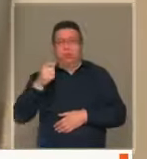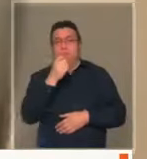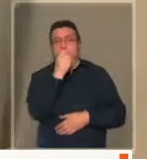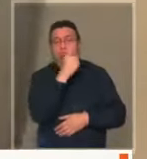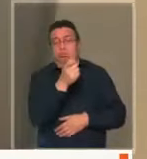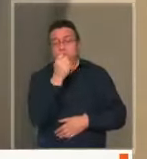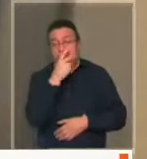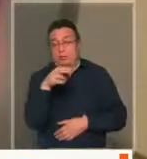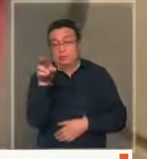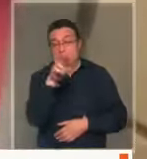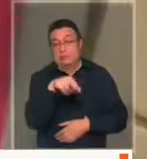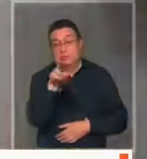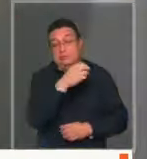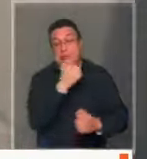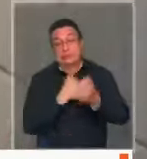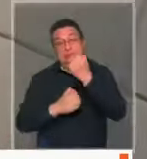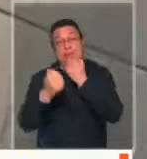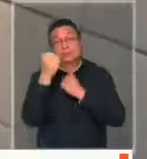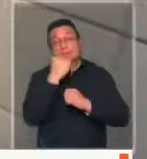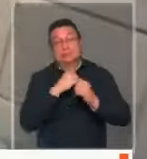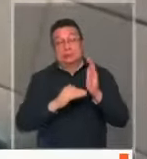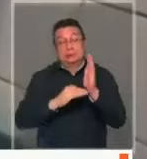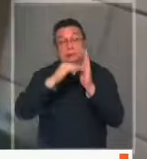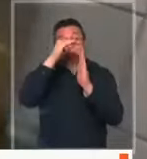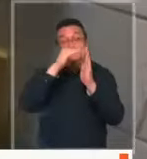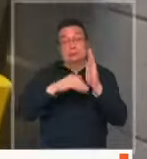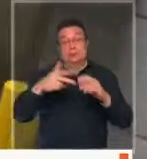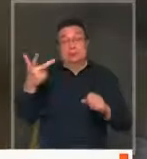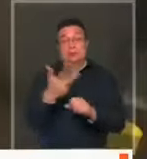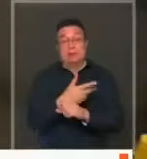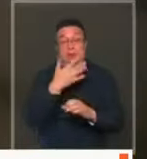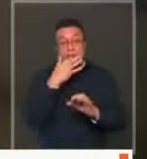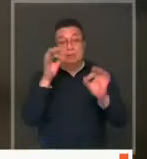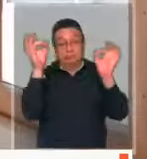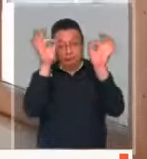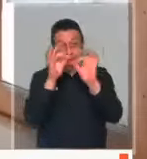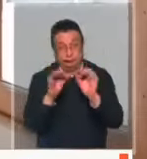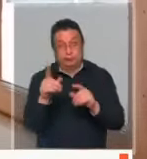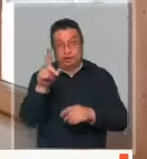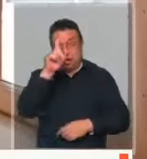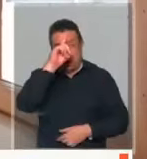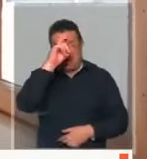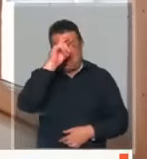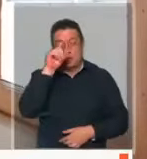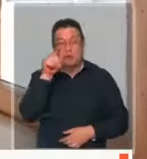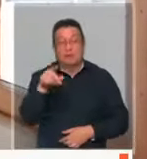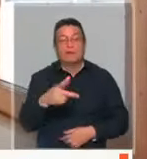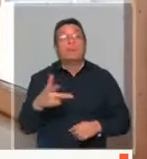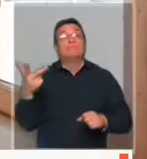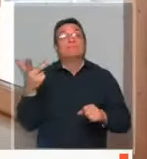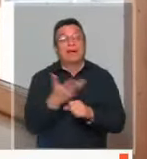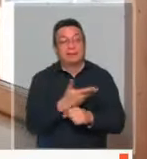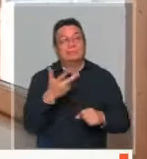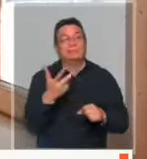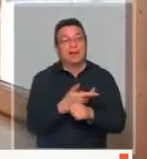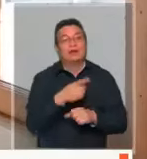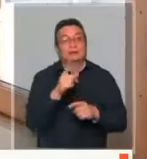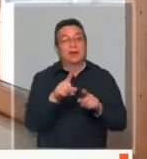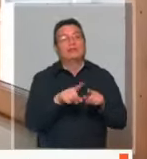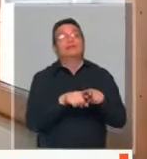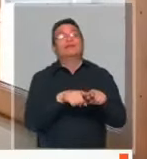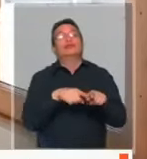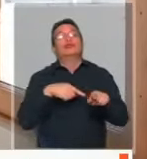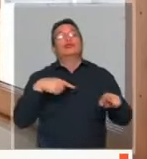fallas constantes de los elevadores. La explicación la da el mismo recinto. Se debe a fallas que presentan por la larga